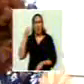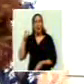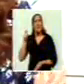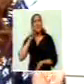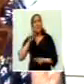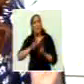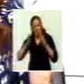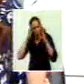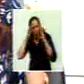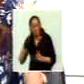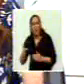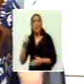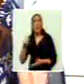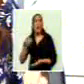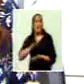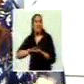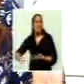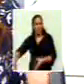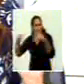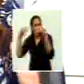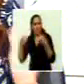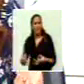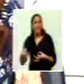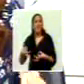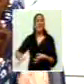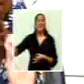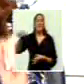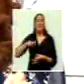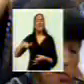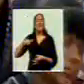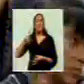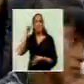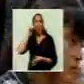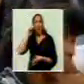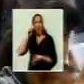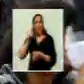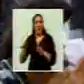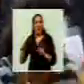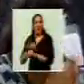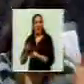definitivamente a la ciudad de Mar del Plata.